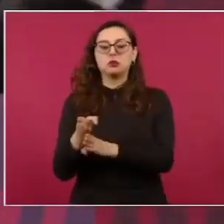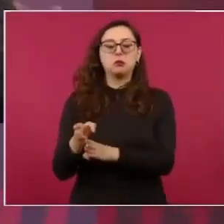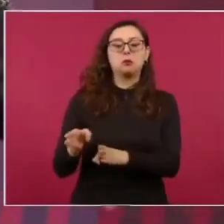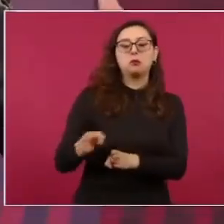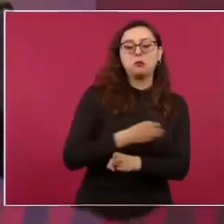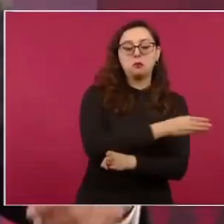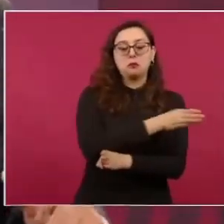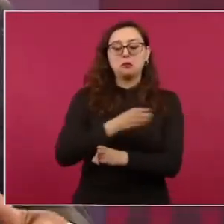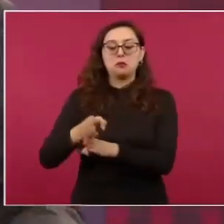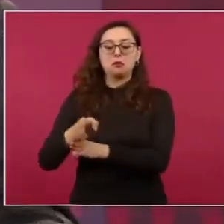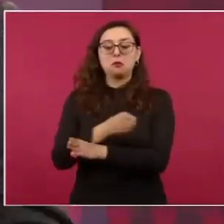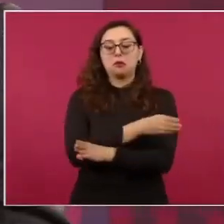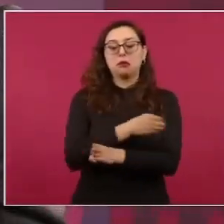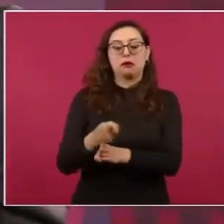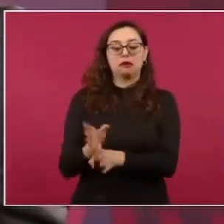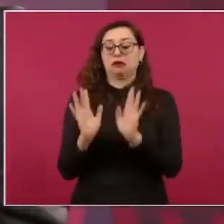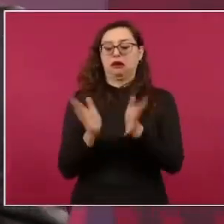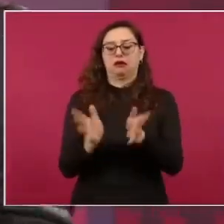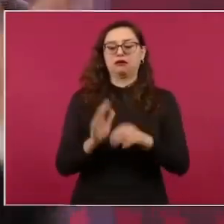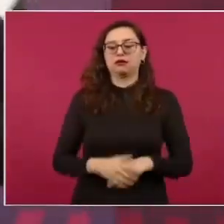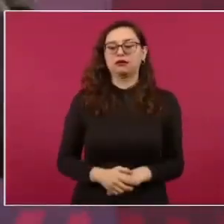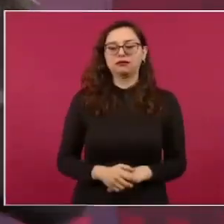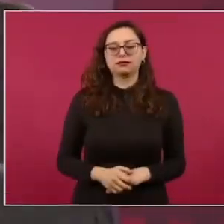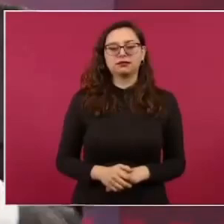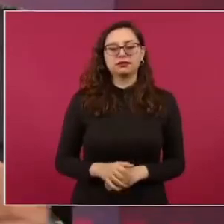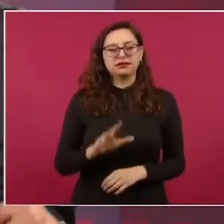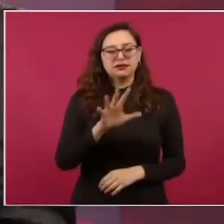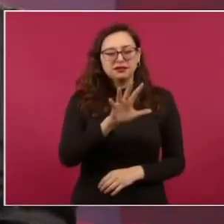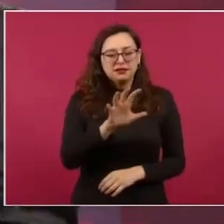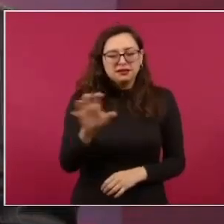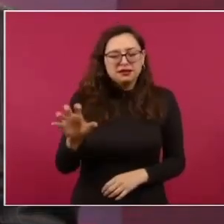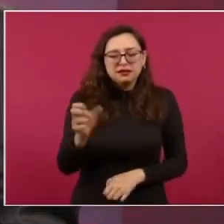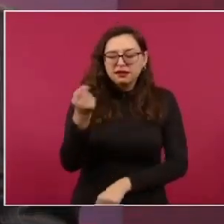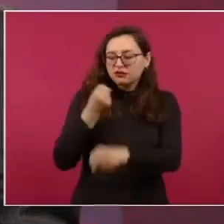la fundación de Tenochtitlan,